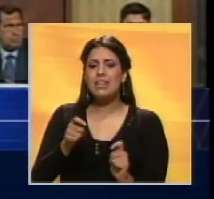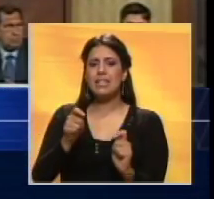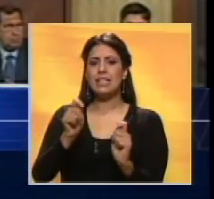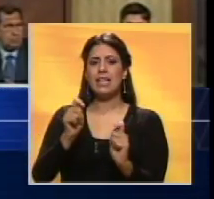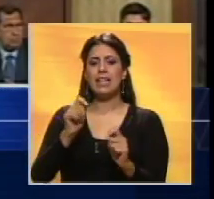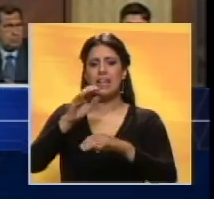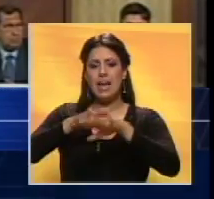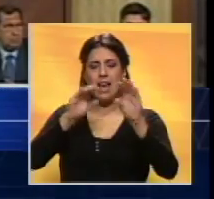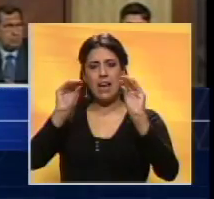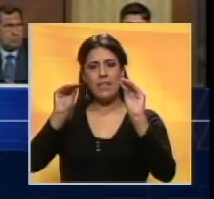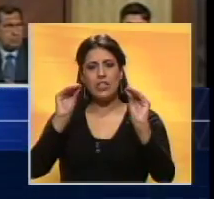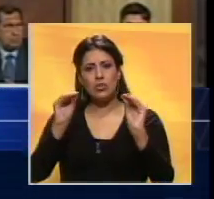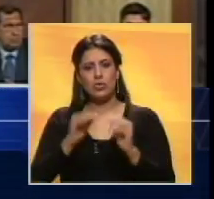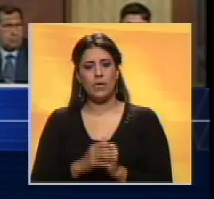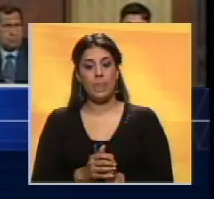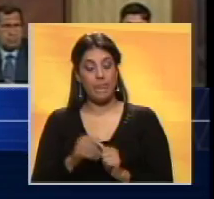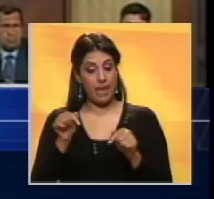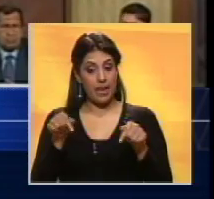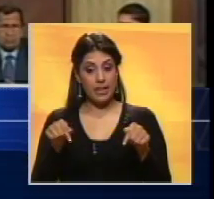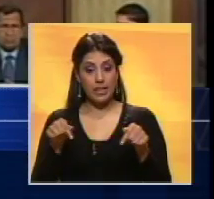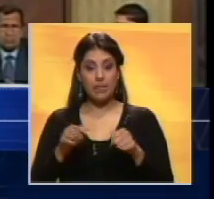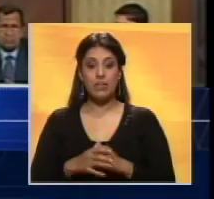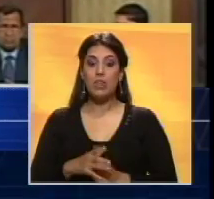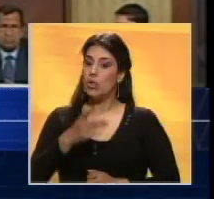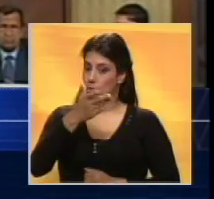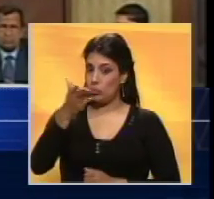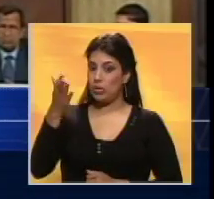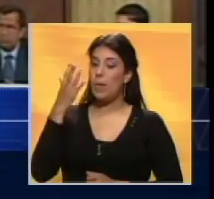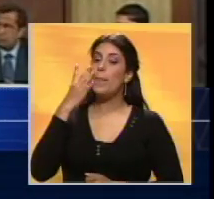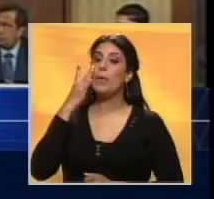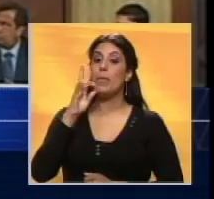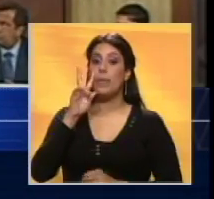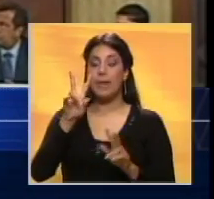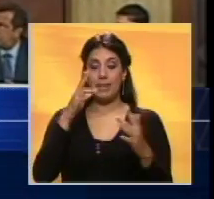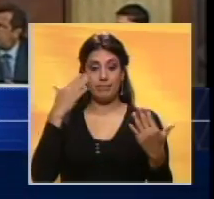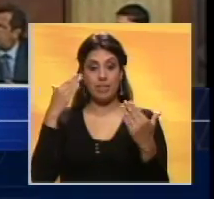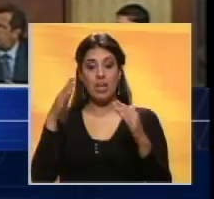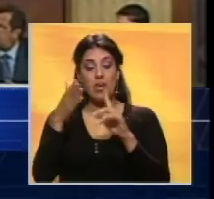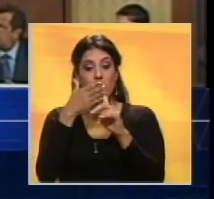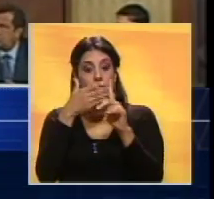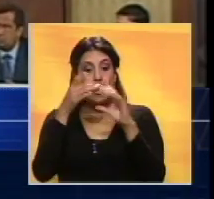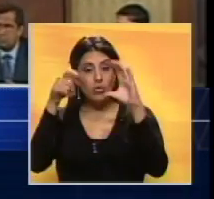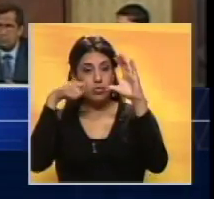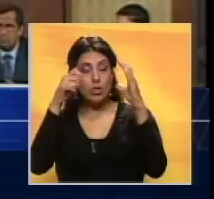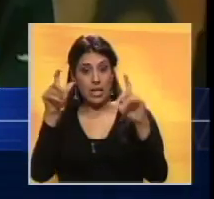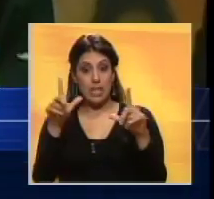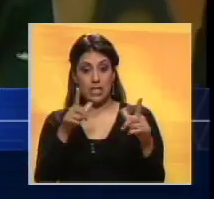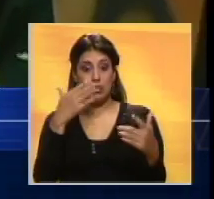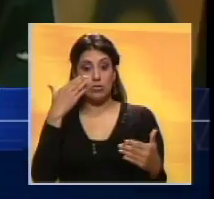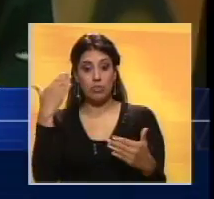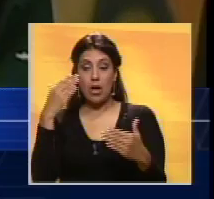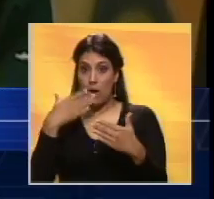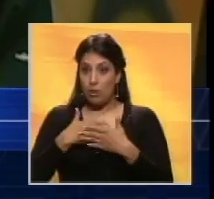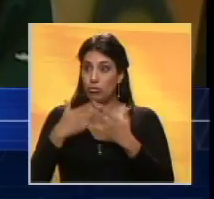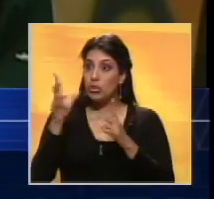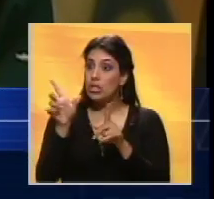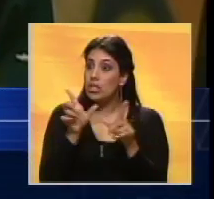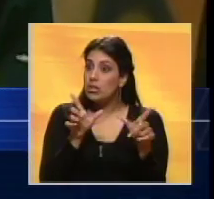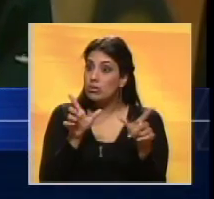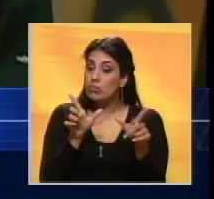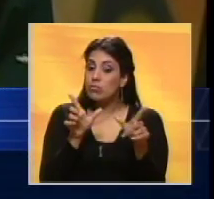pretenda manifestar. Aquí, si ustedes ven las imágenes de violencia, espero que ya estén